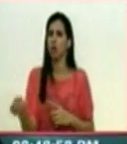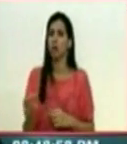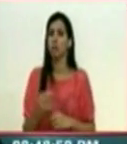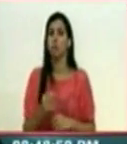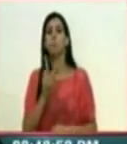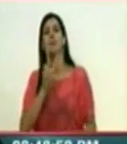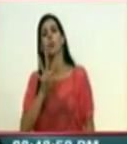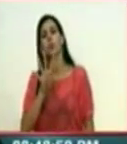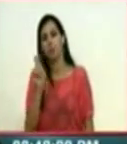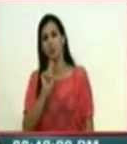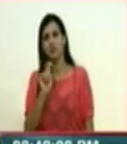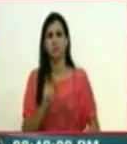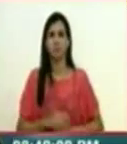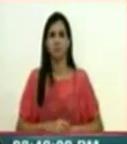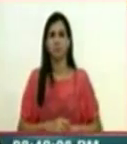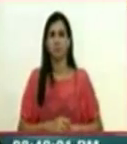24 meses.